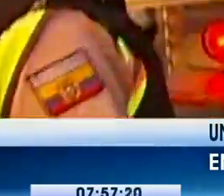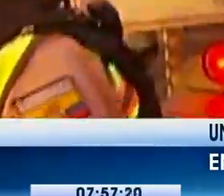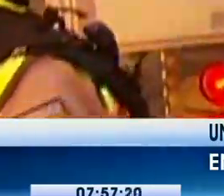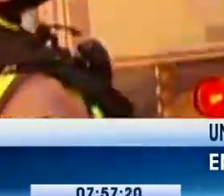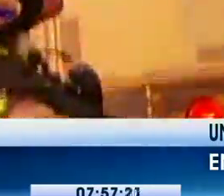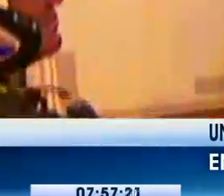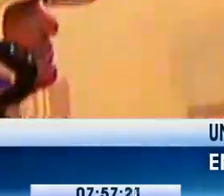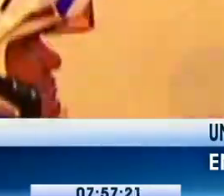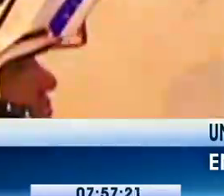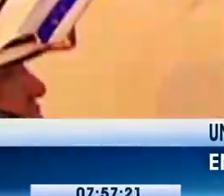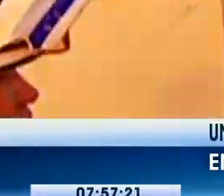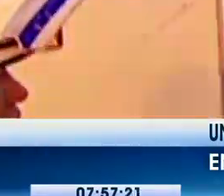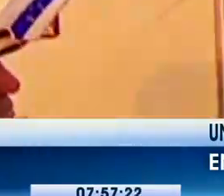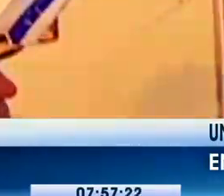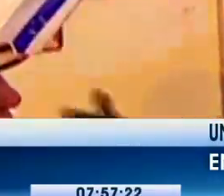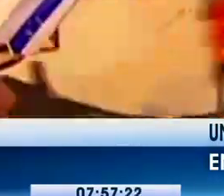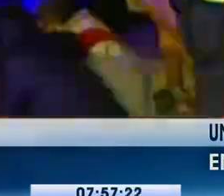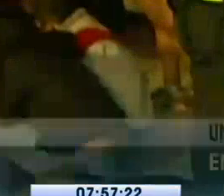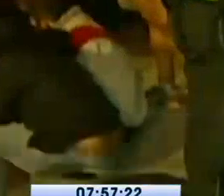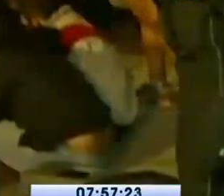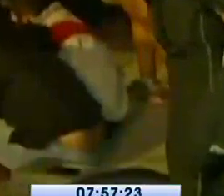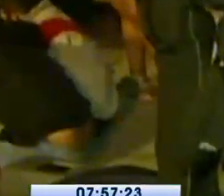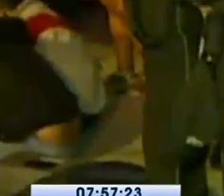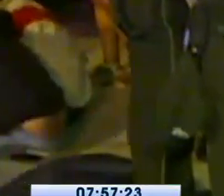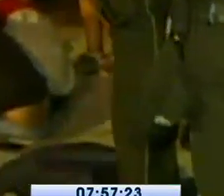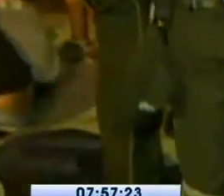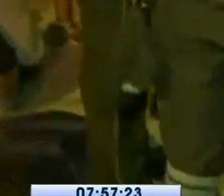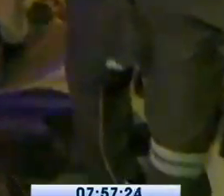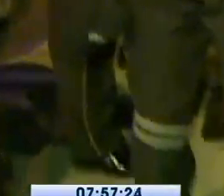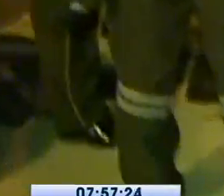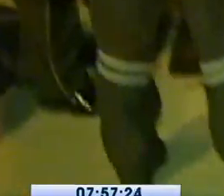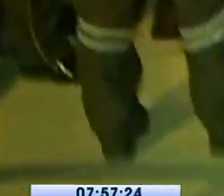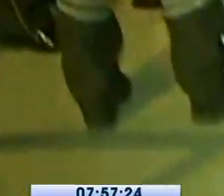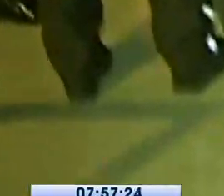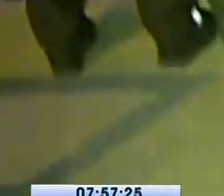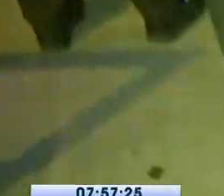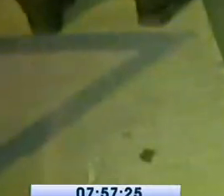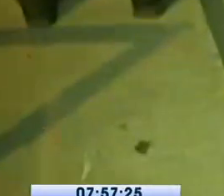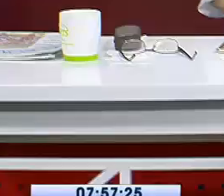de la muerte, informó Priscila Cadena.